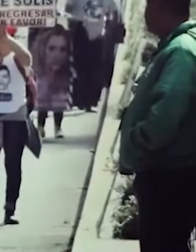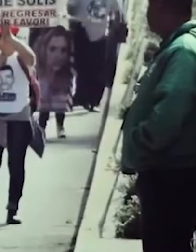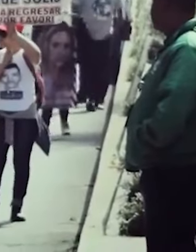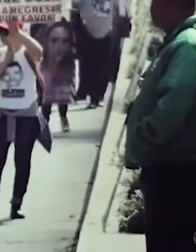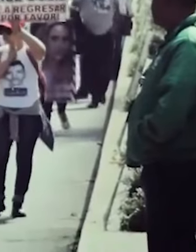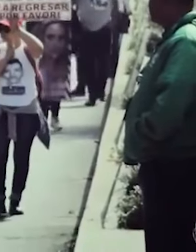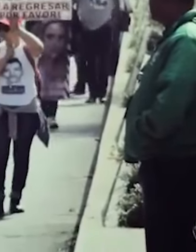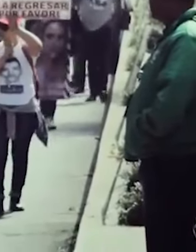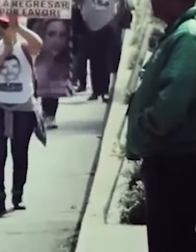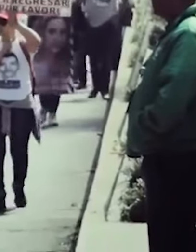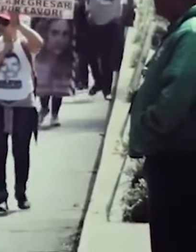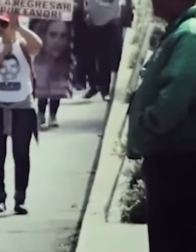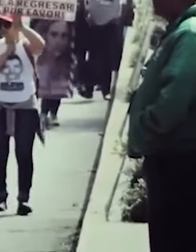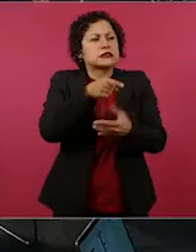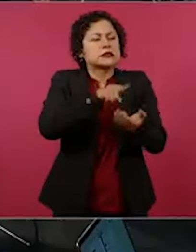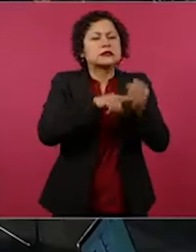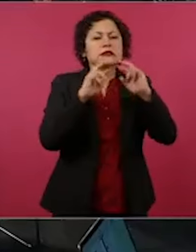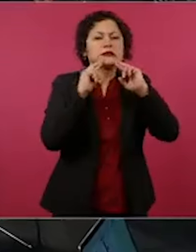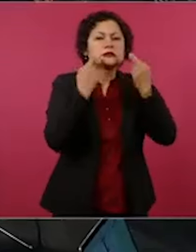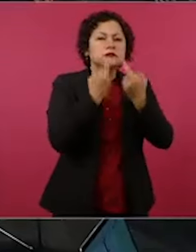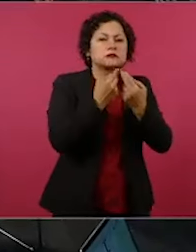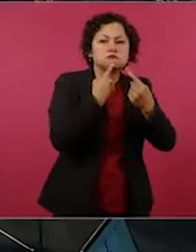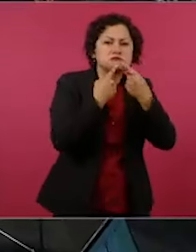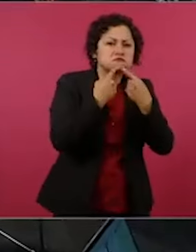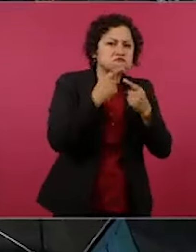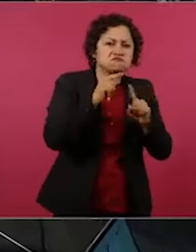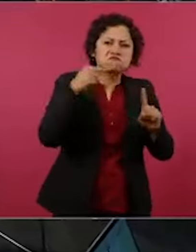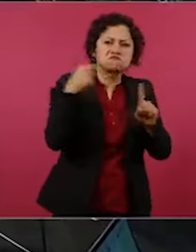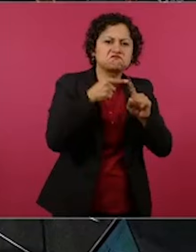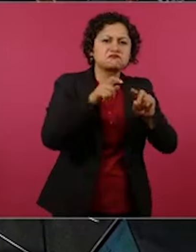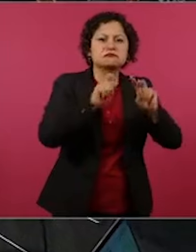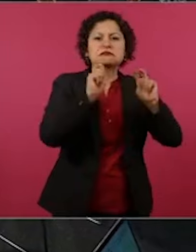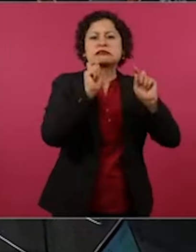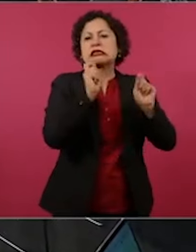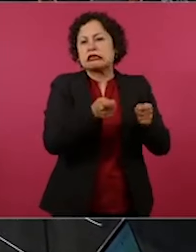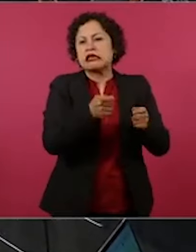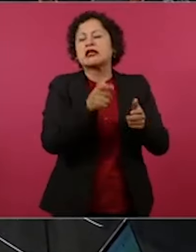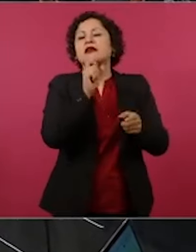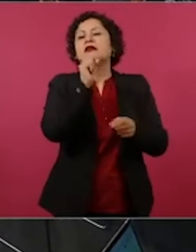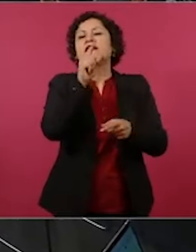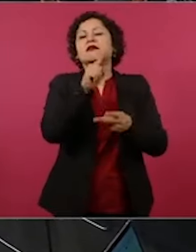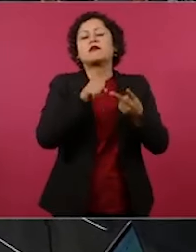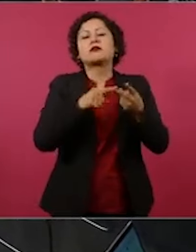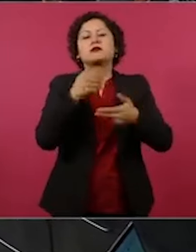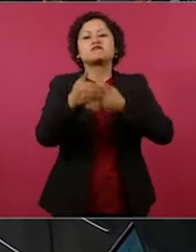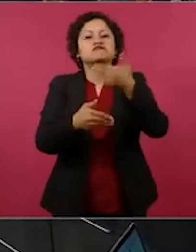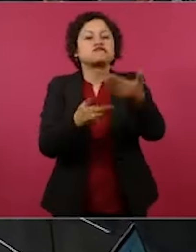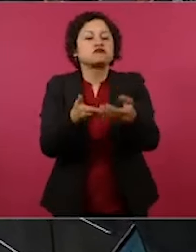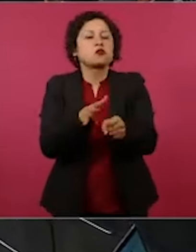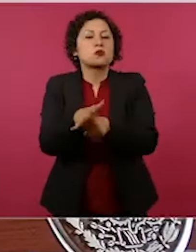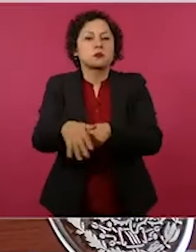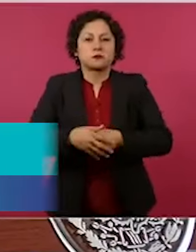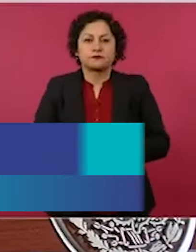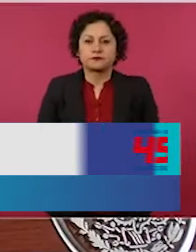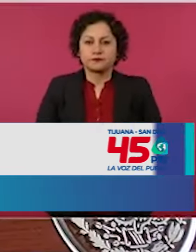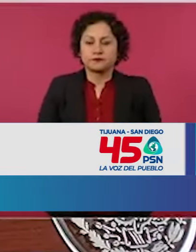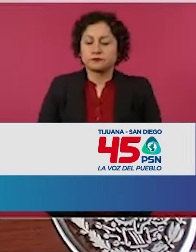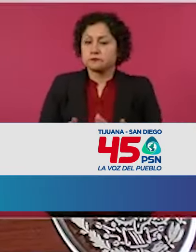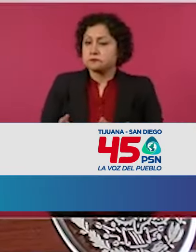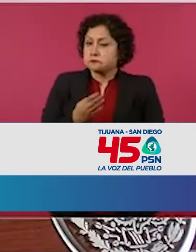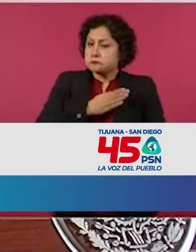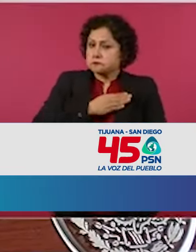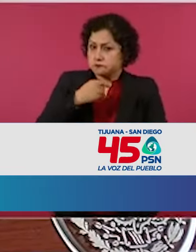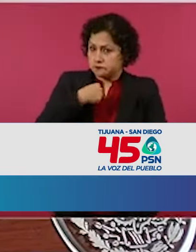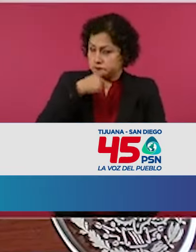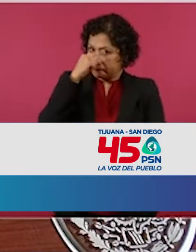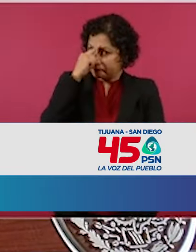los jóvenes, que es lo más importante. Bueno, pues yo considero que fue una buena reunión con los padres, con